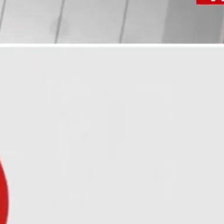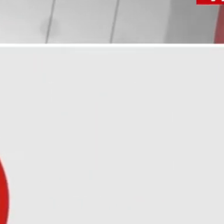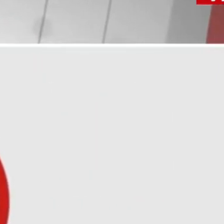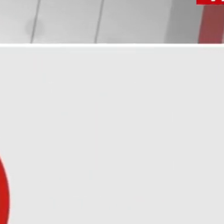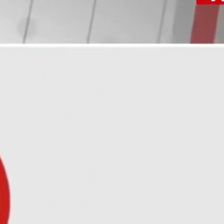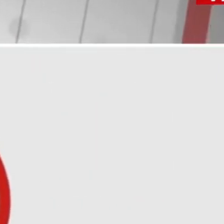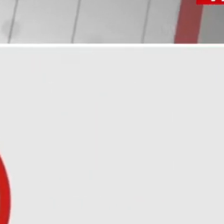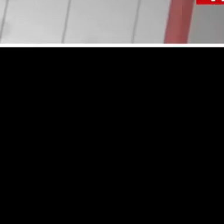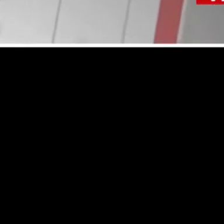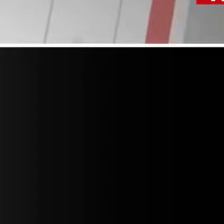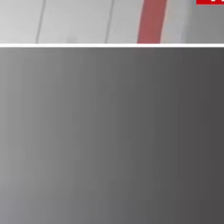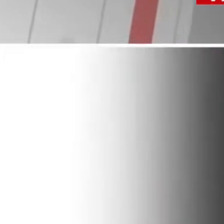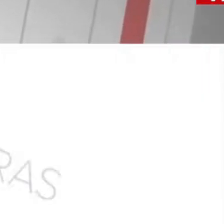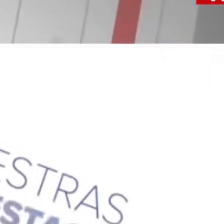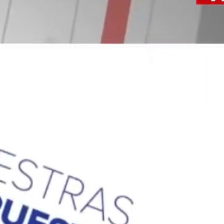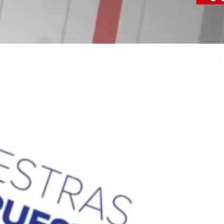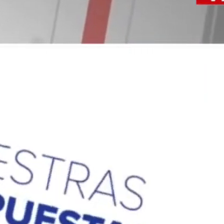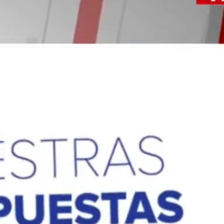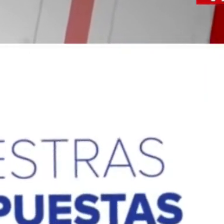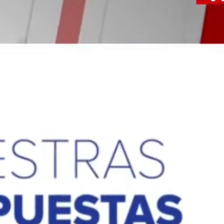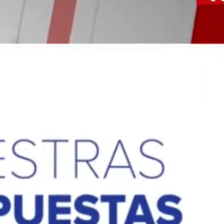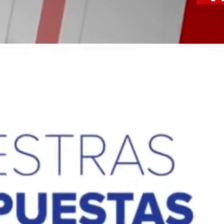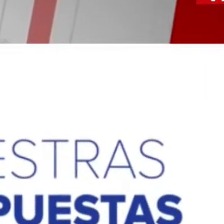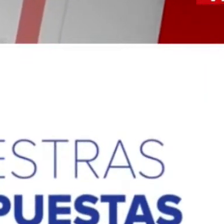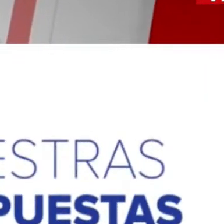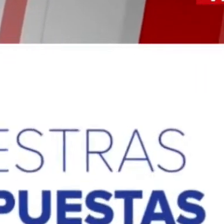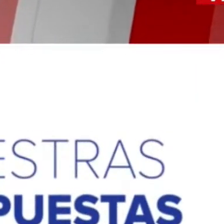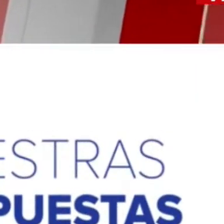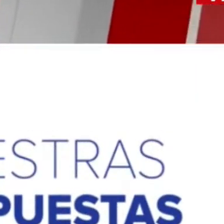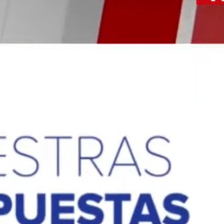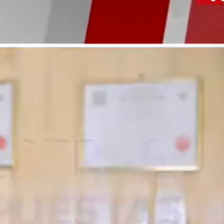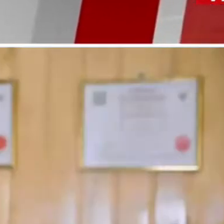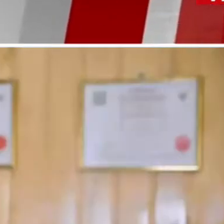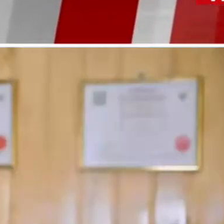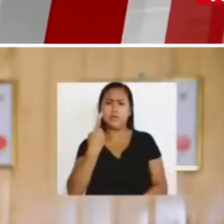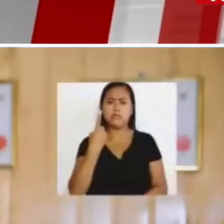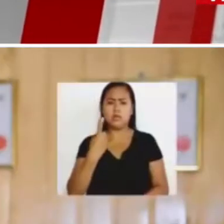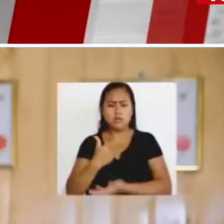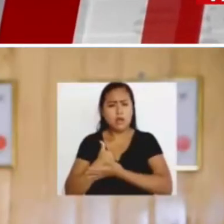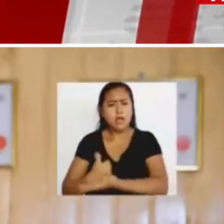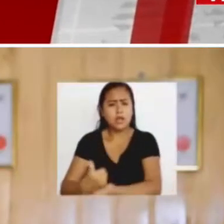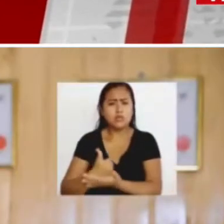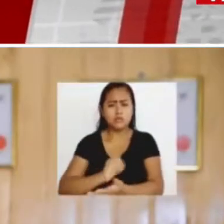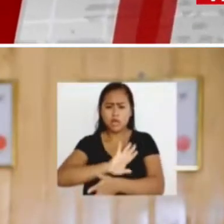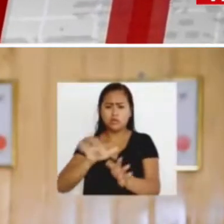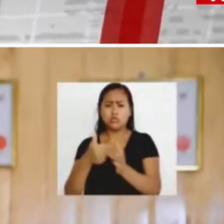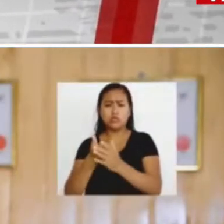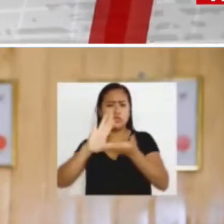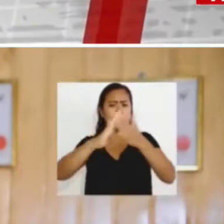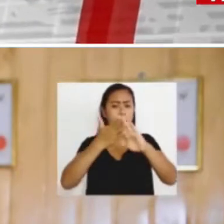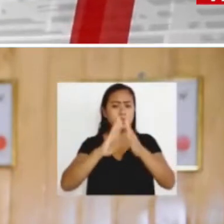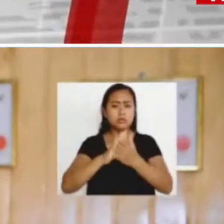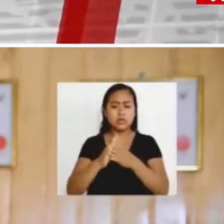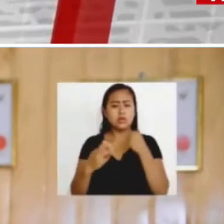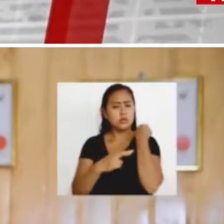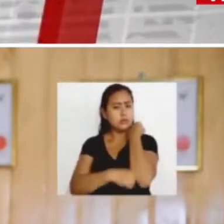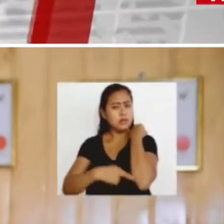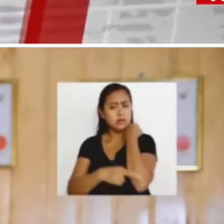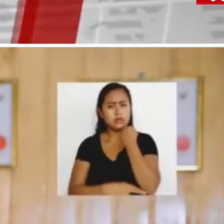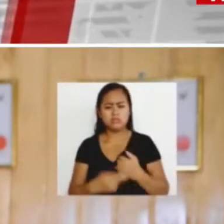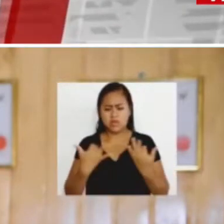¿no? Y este... Porque cada candidato a la presidencia, incluyendo César Acuña